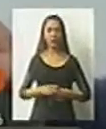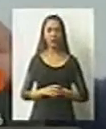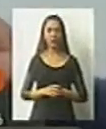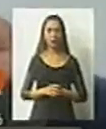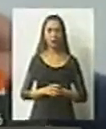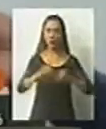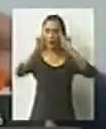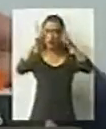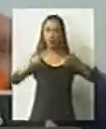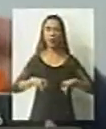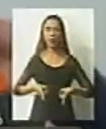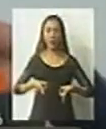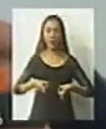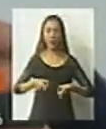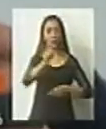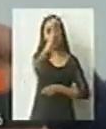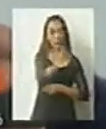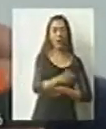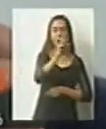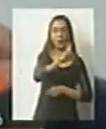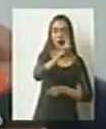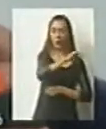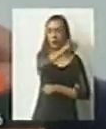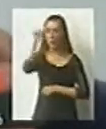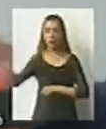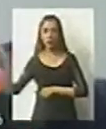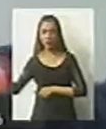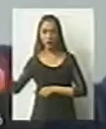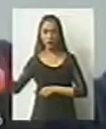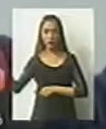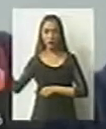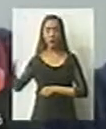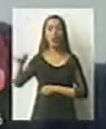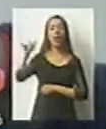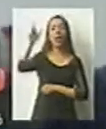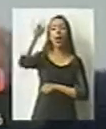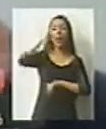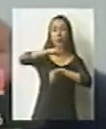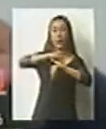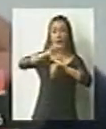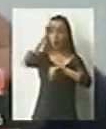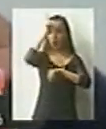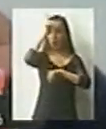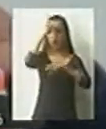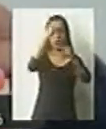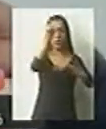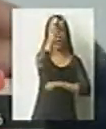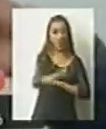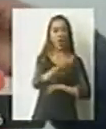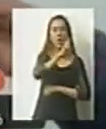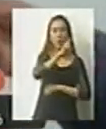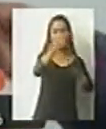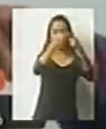a partir de que radicó la denuncia, la víctima fue examinada por el Facultativo Médico Policial. Ahora sí está detenido, es una persona